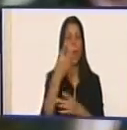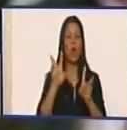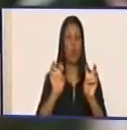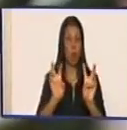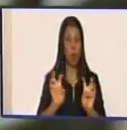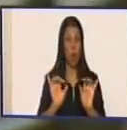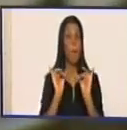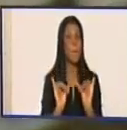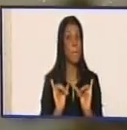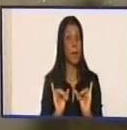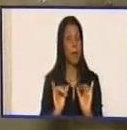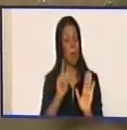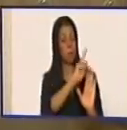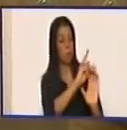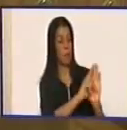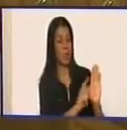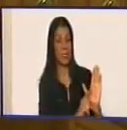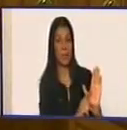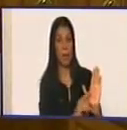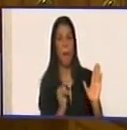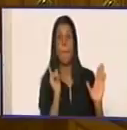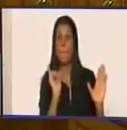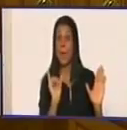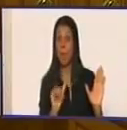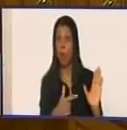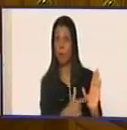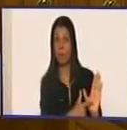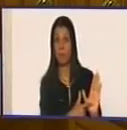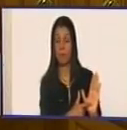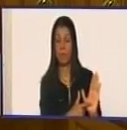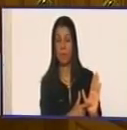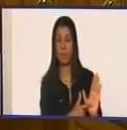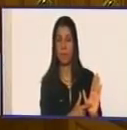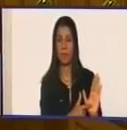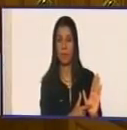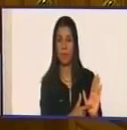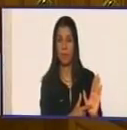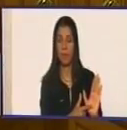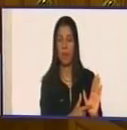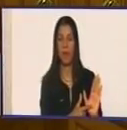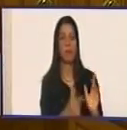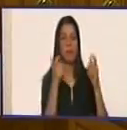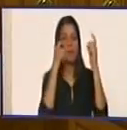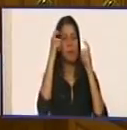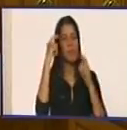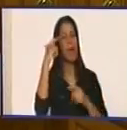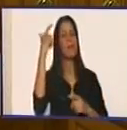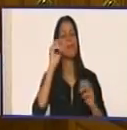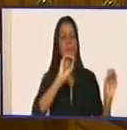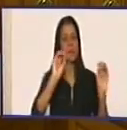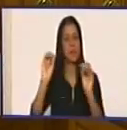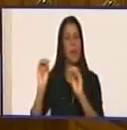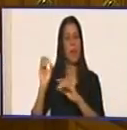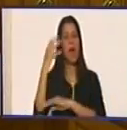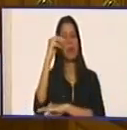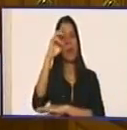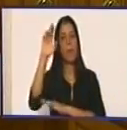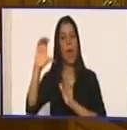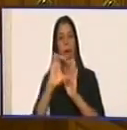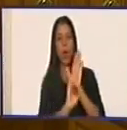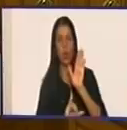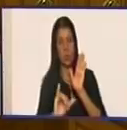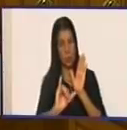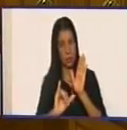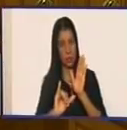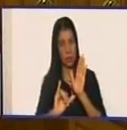el mismo principio o el mismo motivo que llevó a Chávez a convocar una Asamblea Nacional Constituyente e